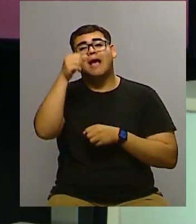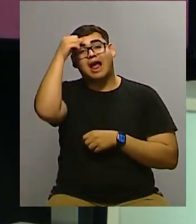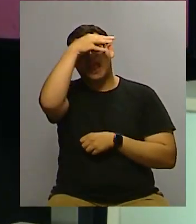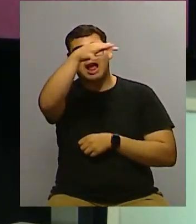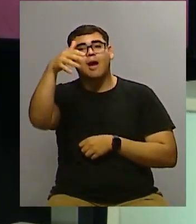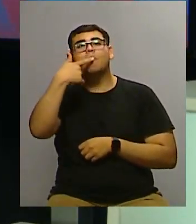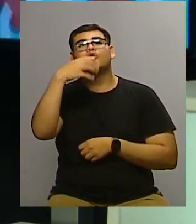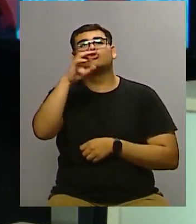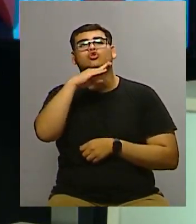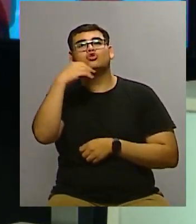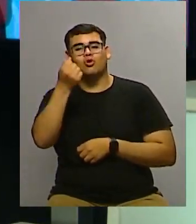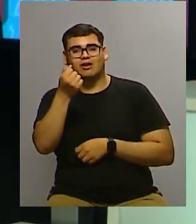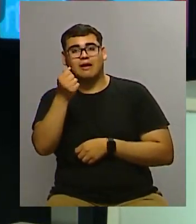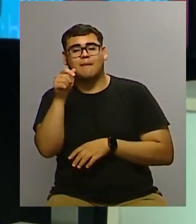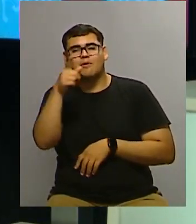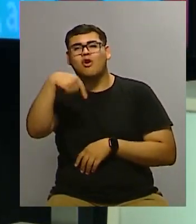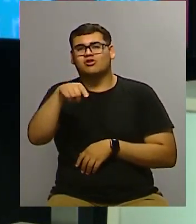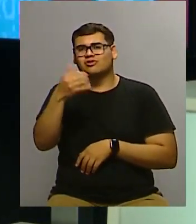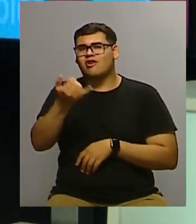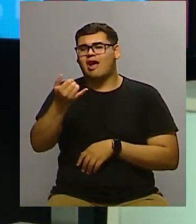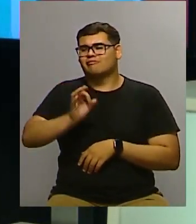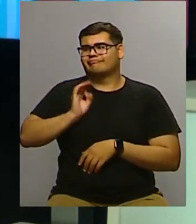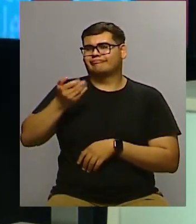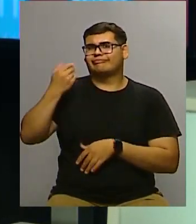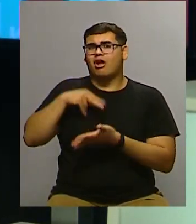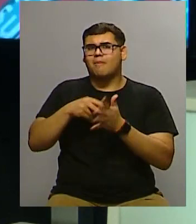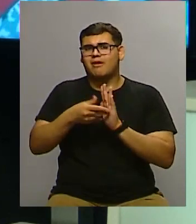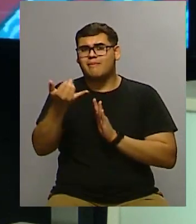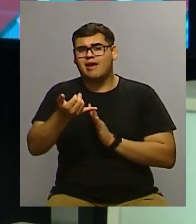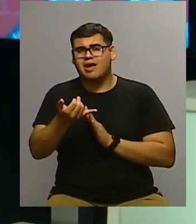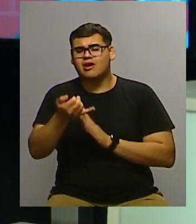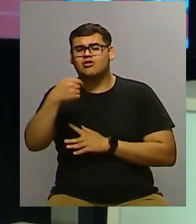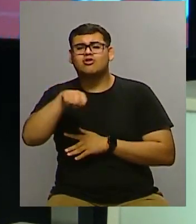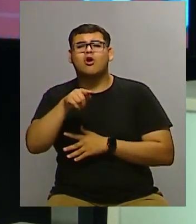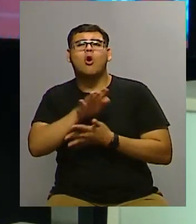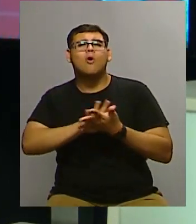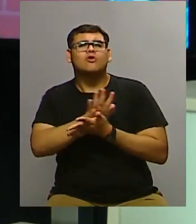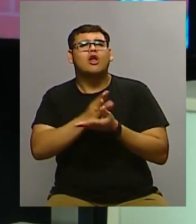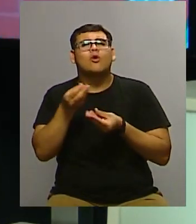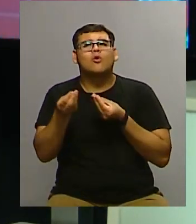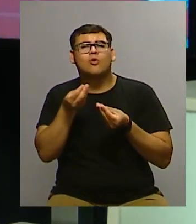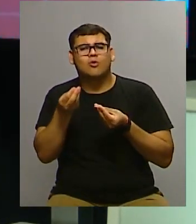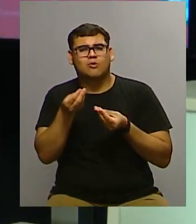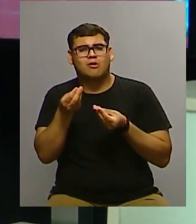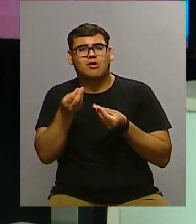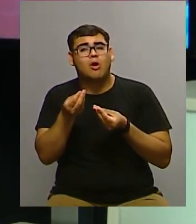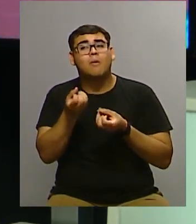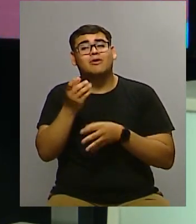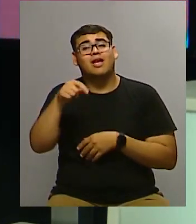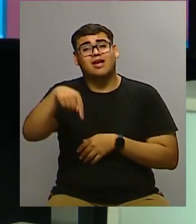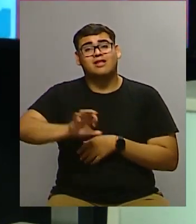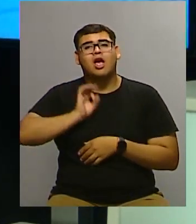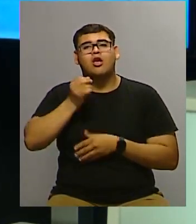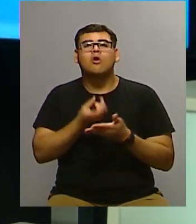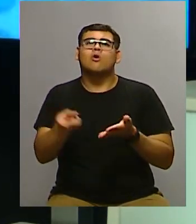nosotros venimos con un problema desde hace tiempo. ¿Cómo se entiende que se debe enfrentar esto? Porque vuelven a decir que este año vamos a tener